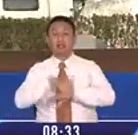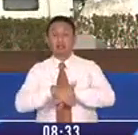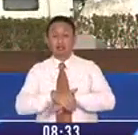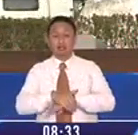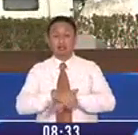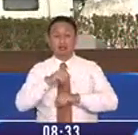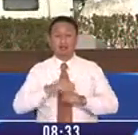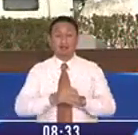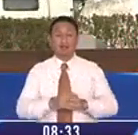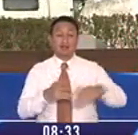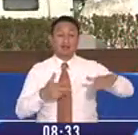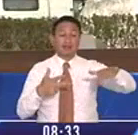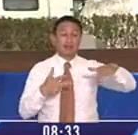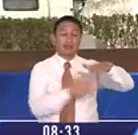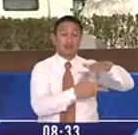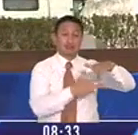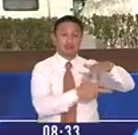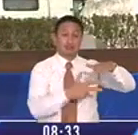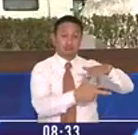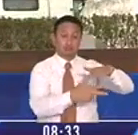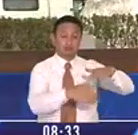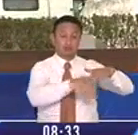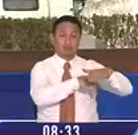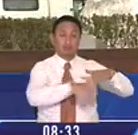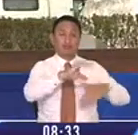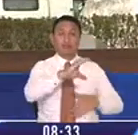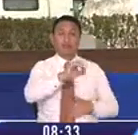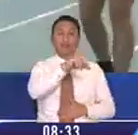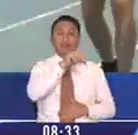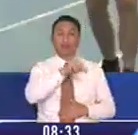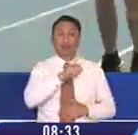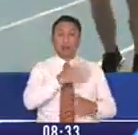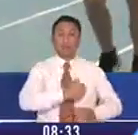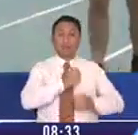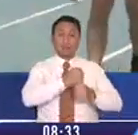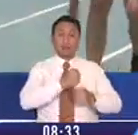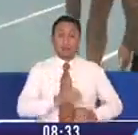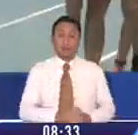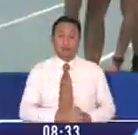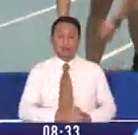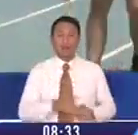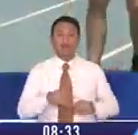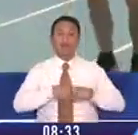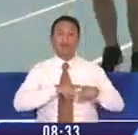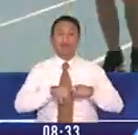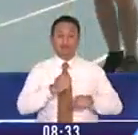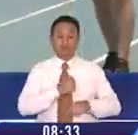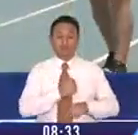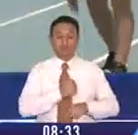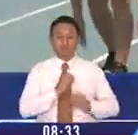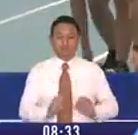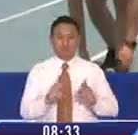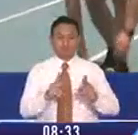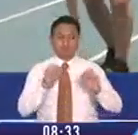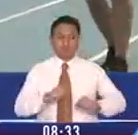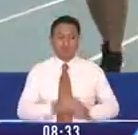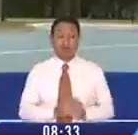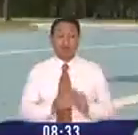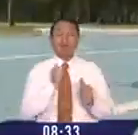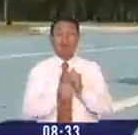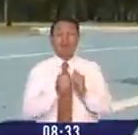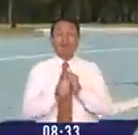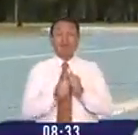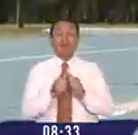el parqueadero que está ubicado entre la avenida Colón y avenida Amazonas. La carrera del corazón es una oportunidad para disfrutar del deporte,